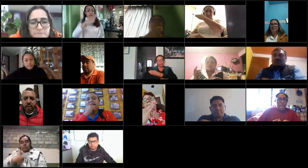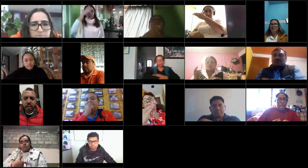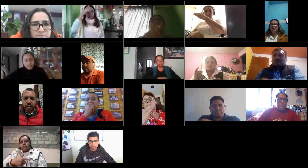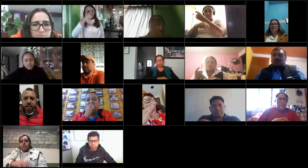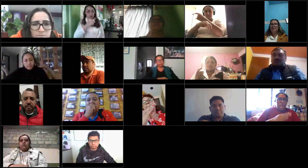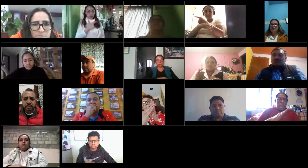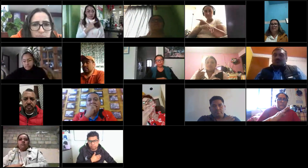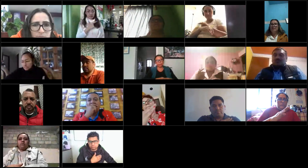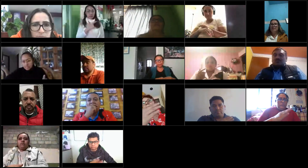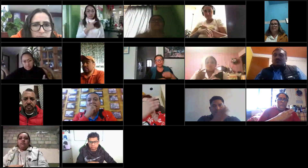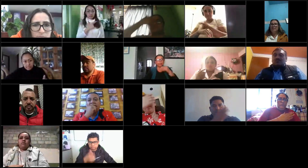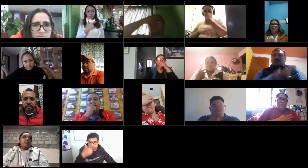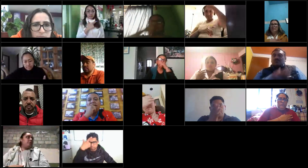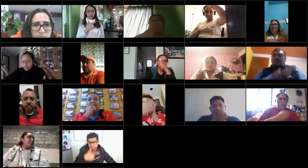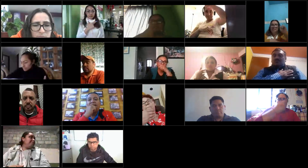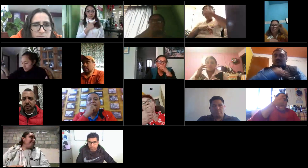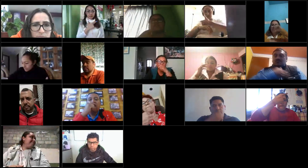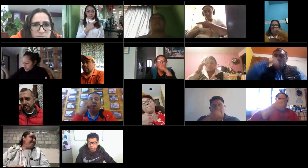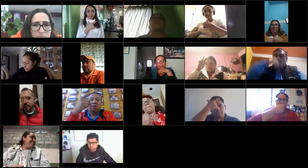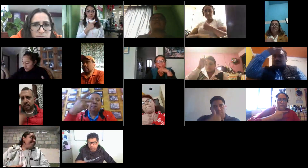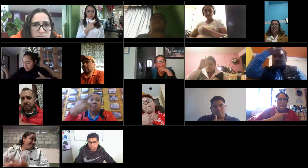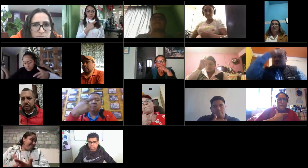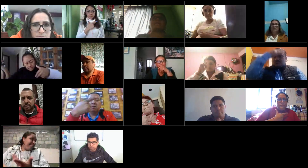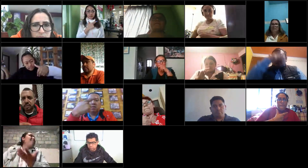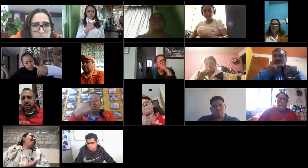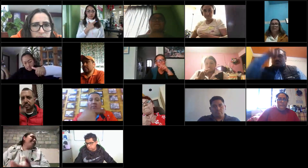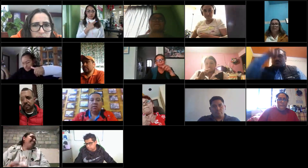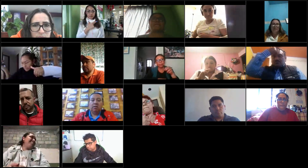Y buenas noches.